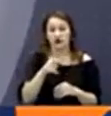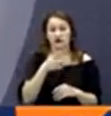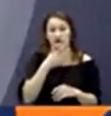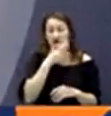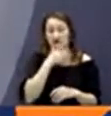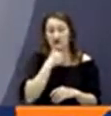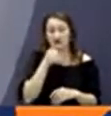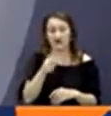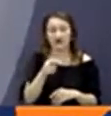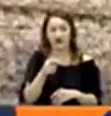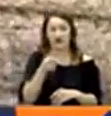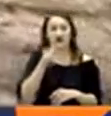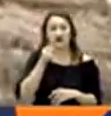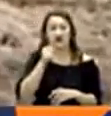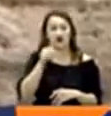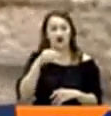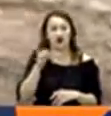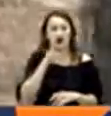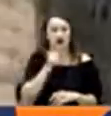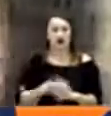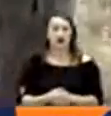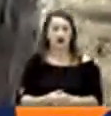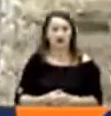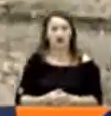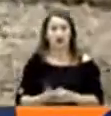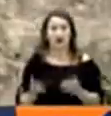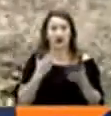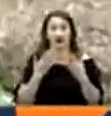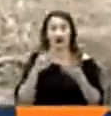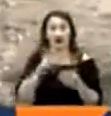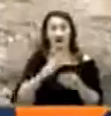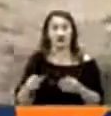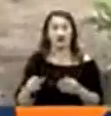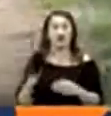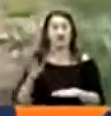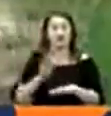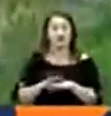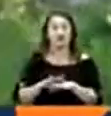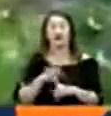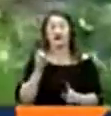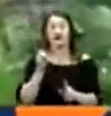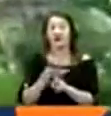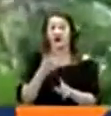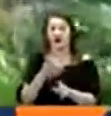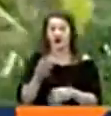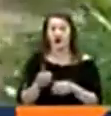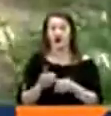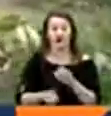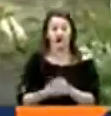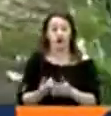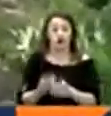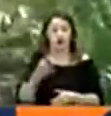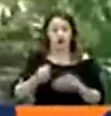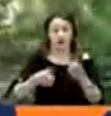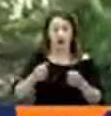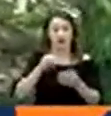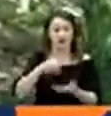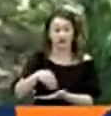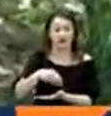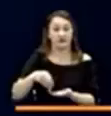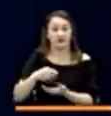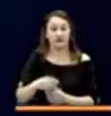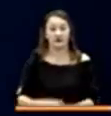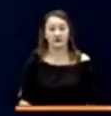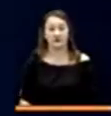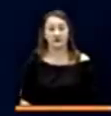siquiera el 10%. Campesinos advierten que la situación impactará la producción de leche en el departamento del Atlántico.